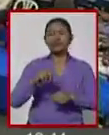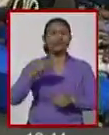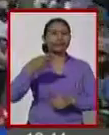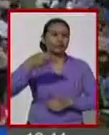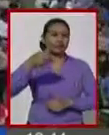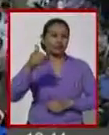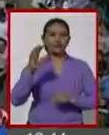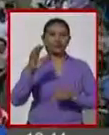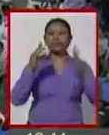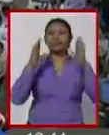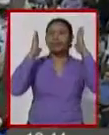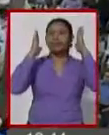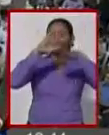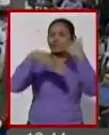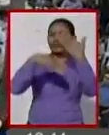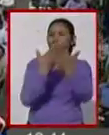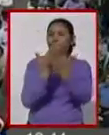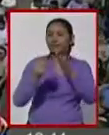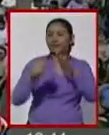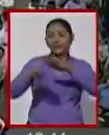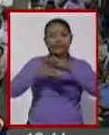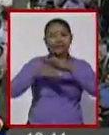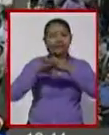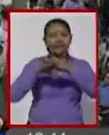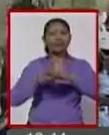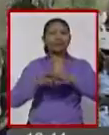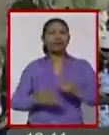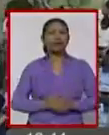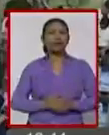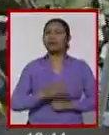escuchando atentamente estos fundamentos